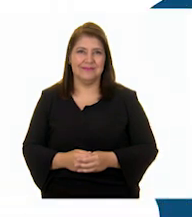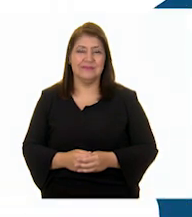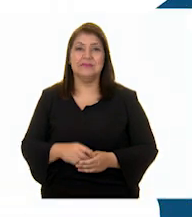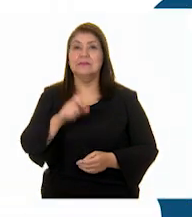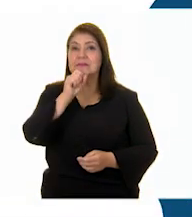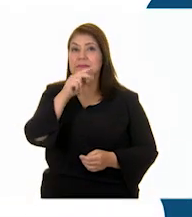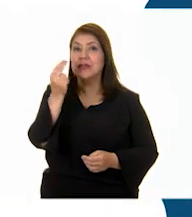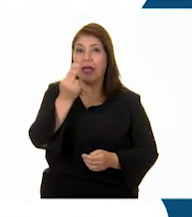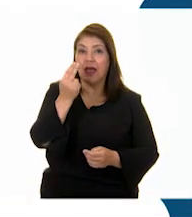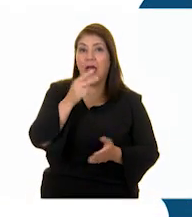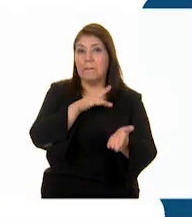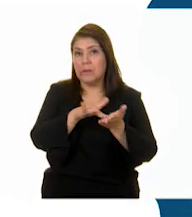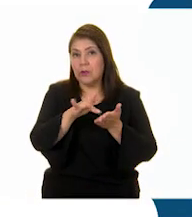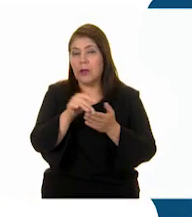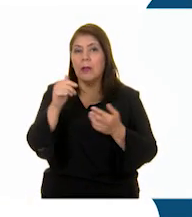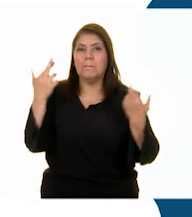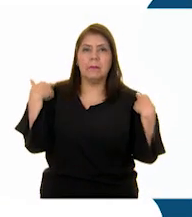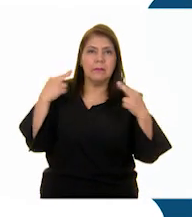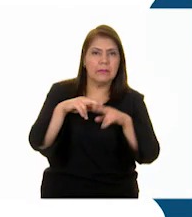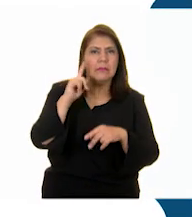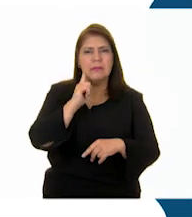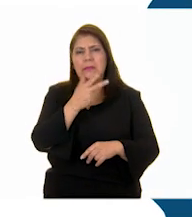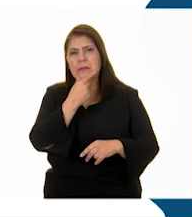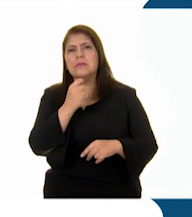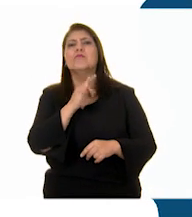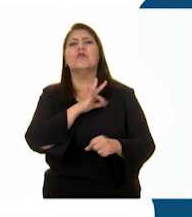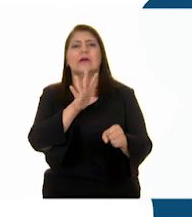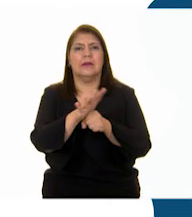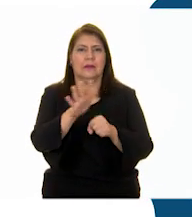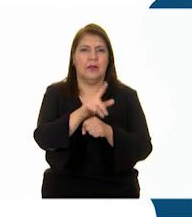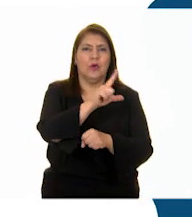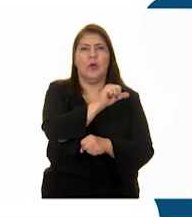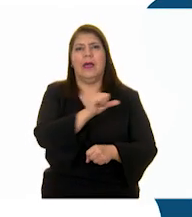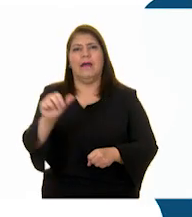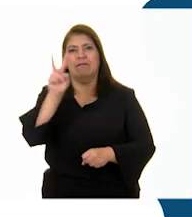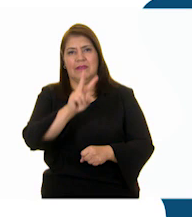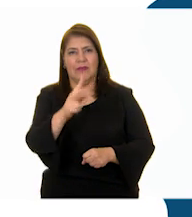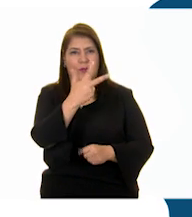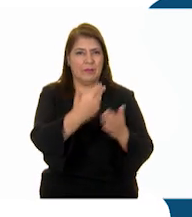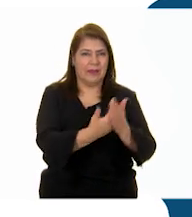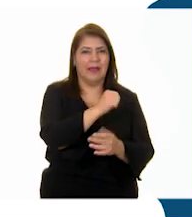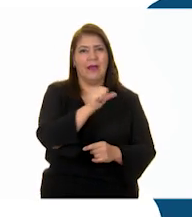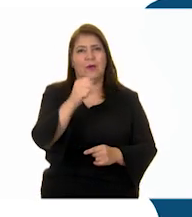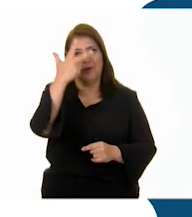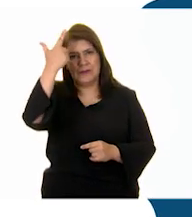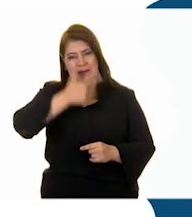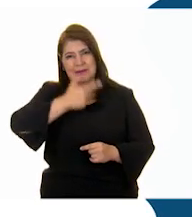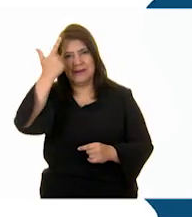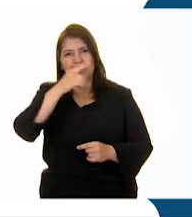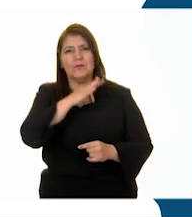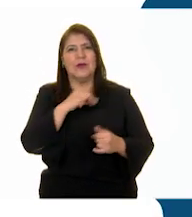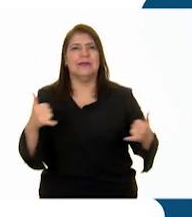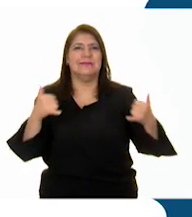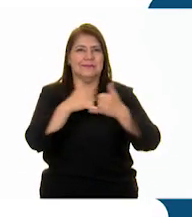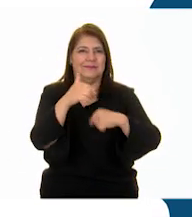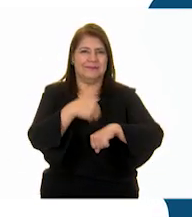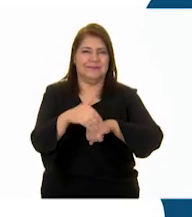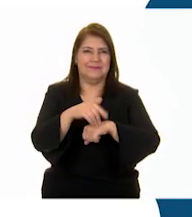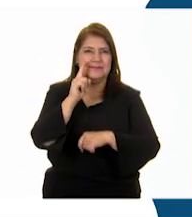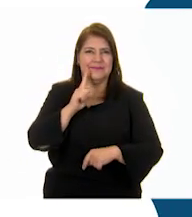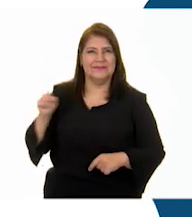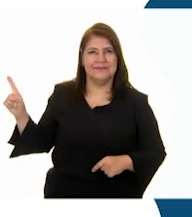Para apoyo pedagógico, hay maestras y maestros de lunes a viernes de 8 a 20 horas en el teléfono